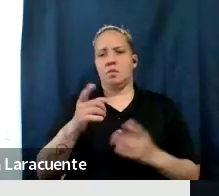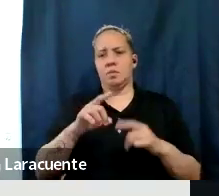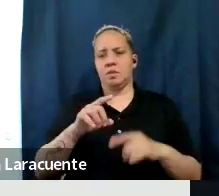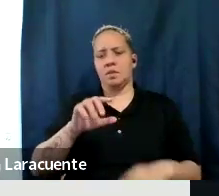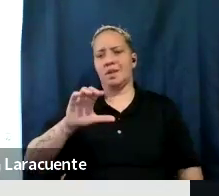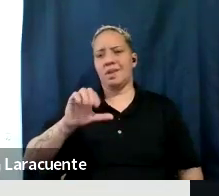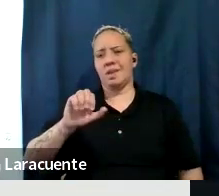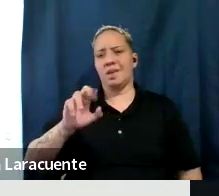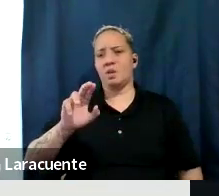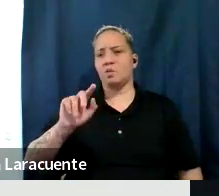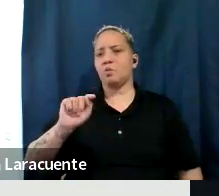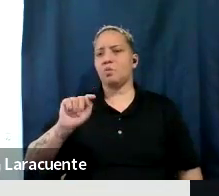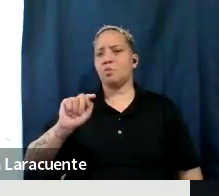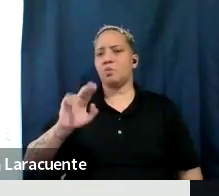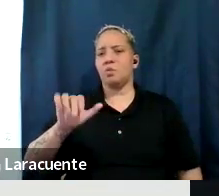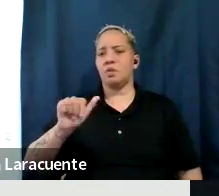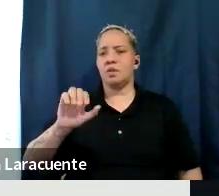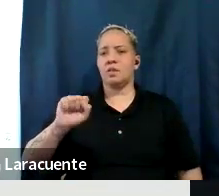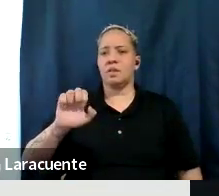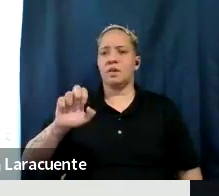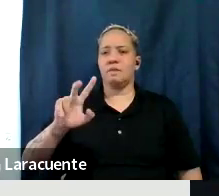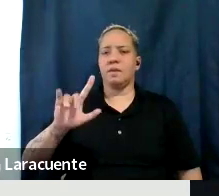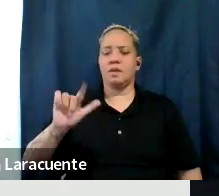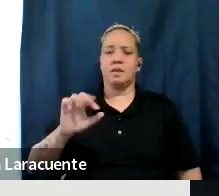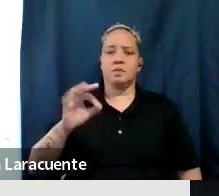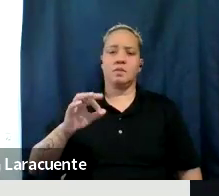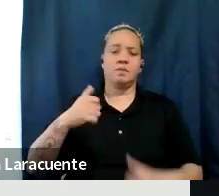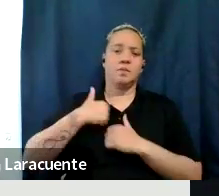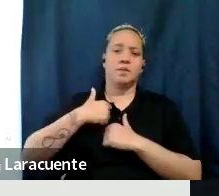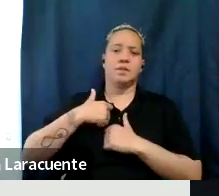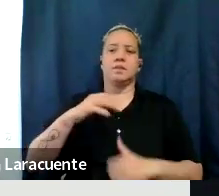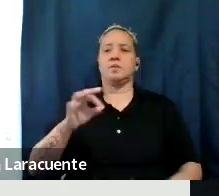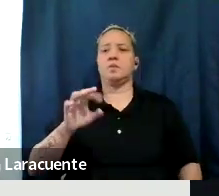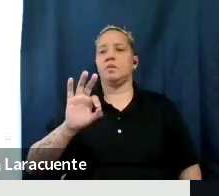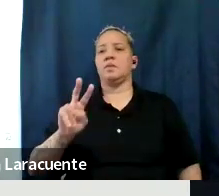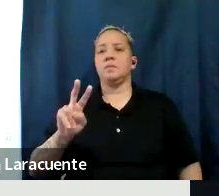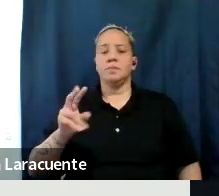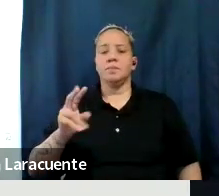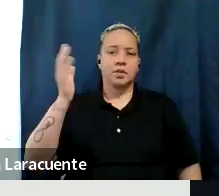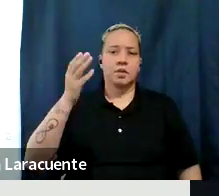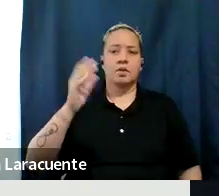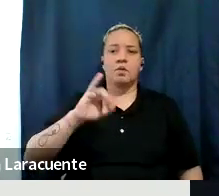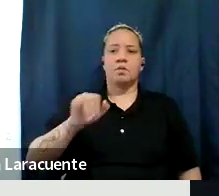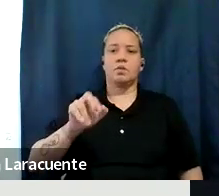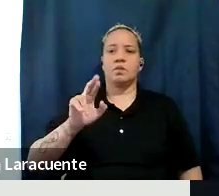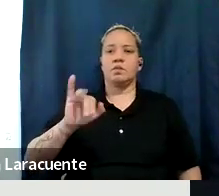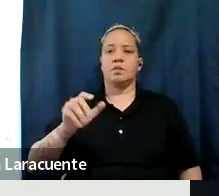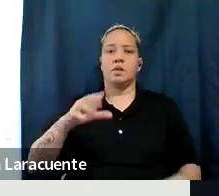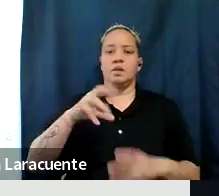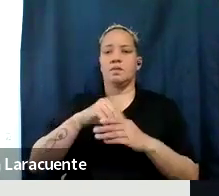Sevilla el 19 de mayo de 1992. La conferencia se titulaba Juan Ramón Jiménez en Puerto